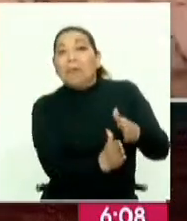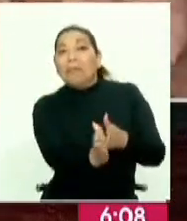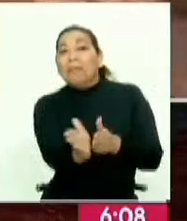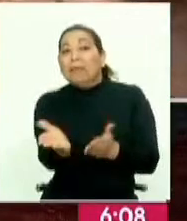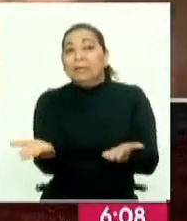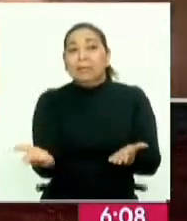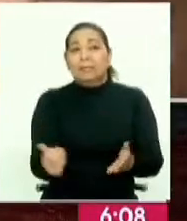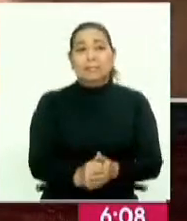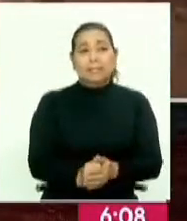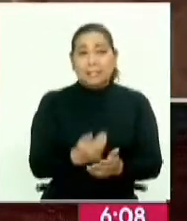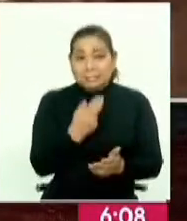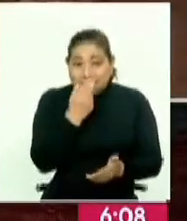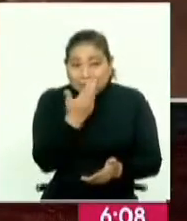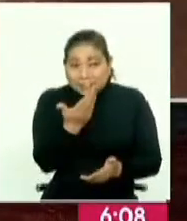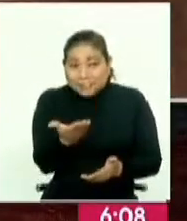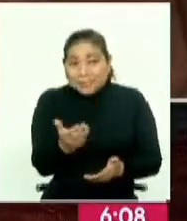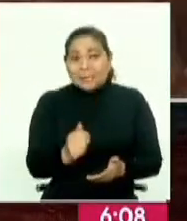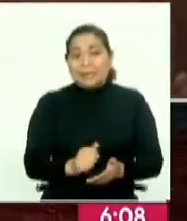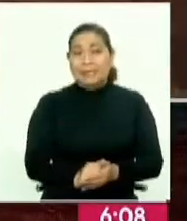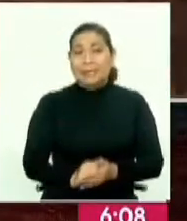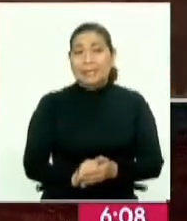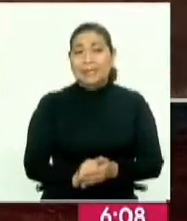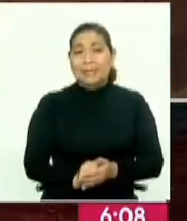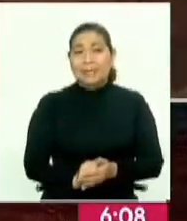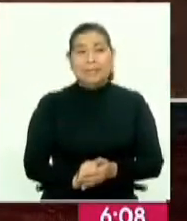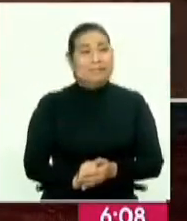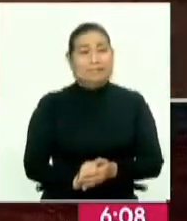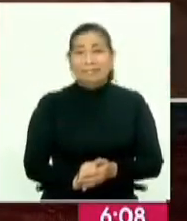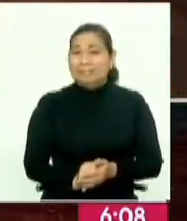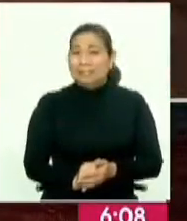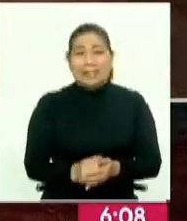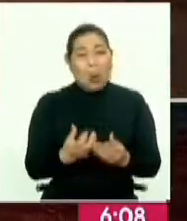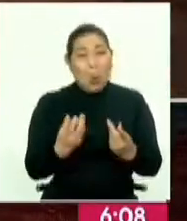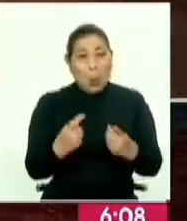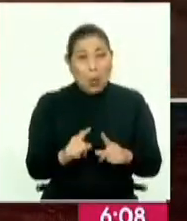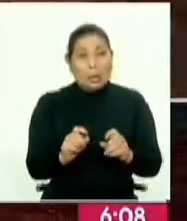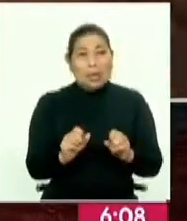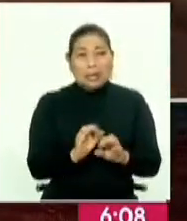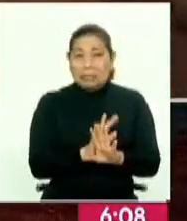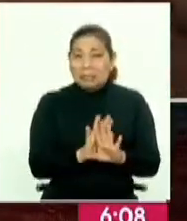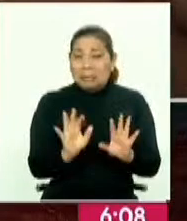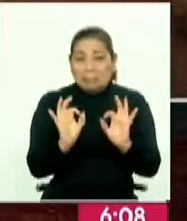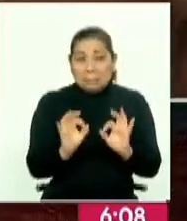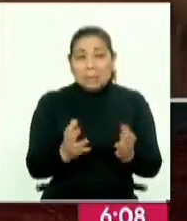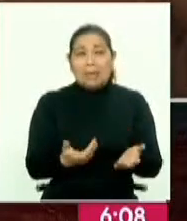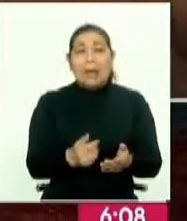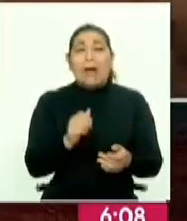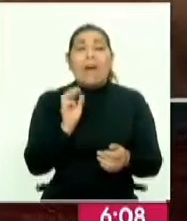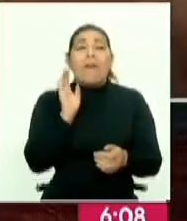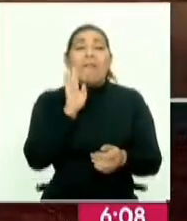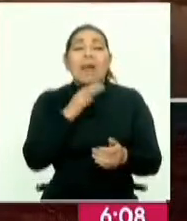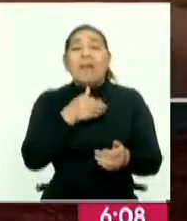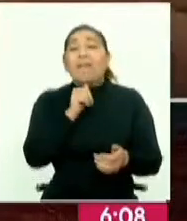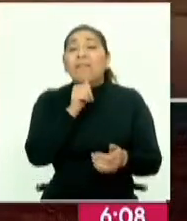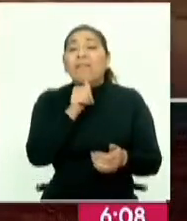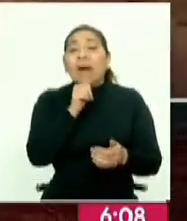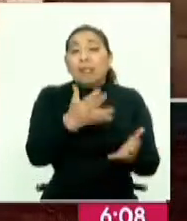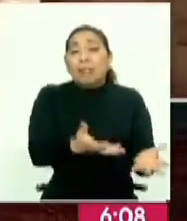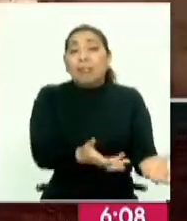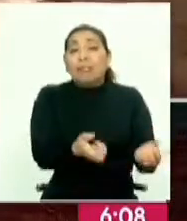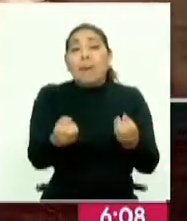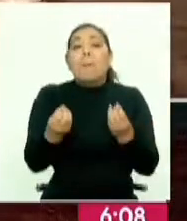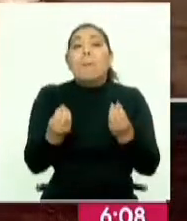aparentemente no lo sé la pista está al 90% terminada y por qué está este de